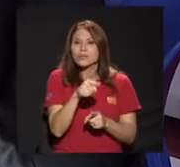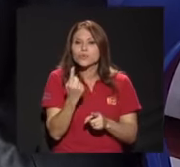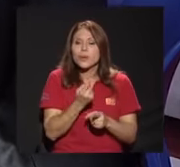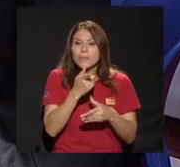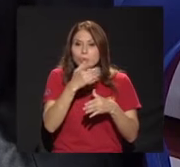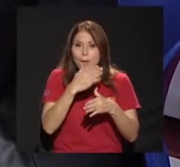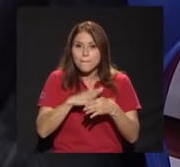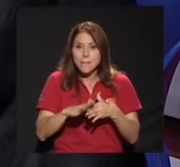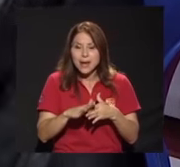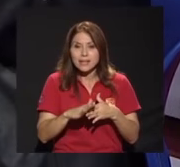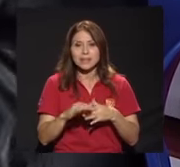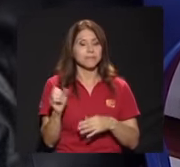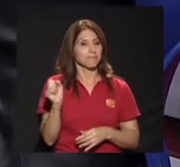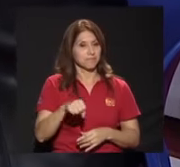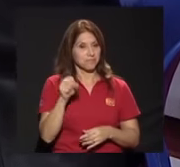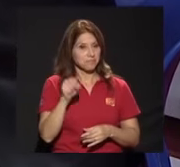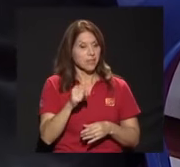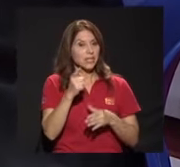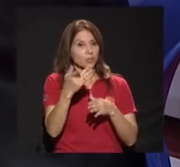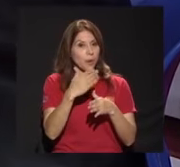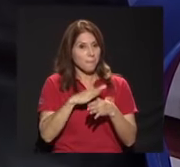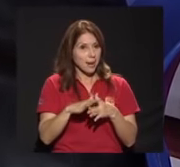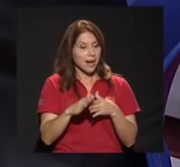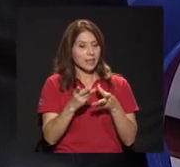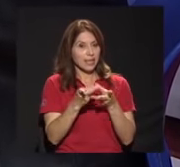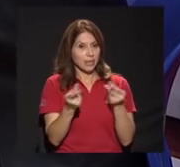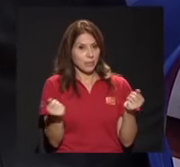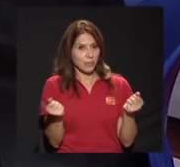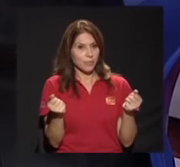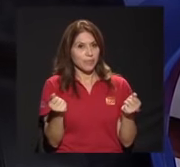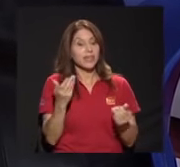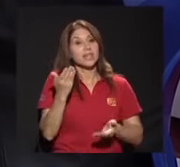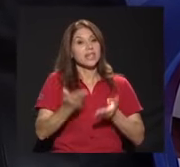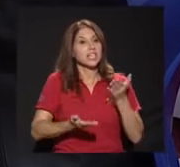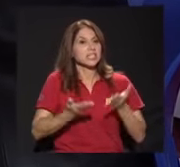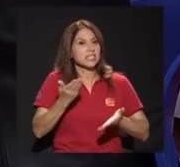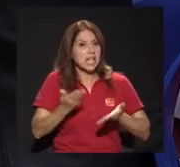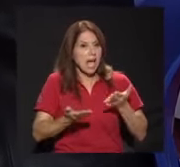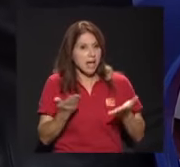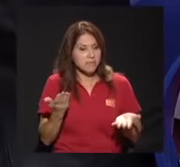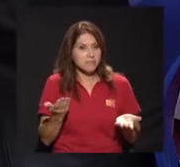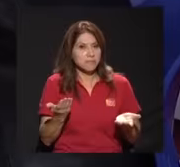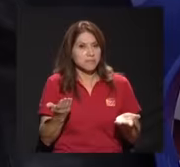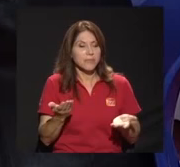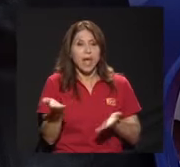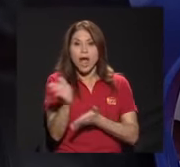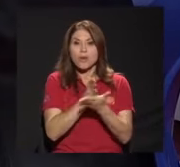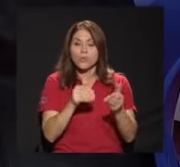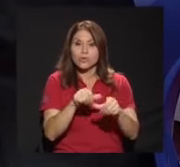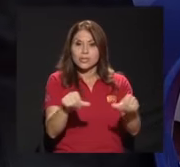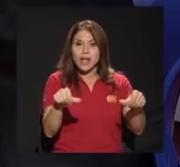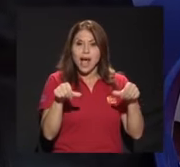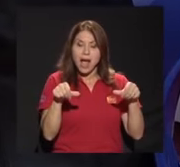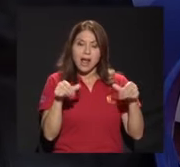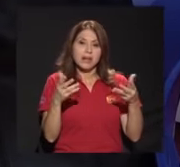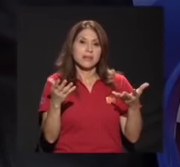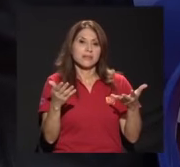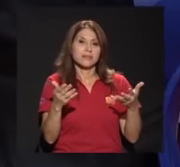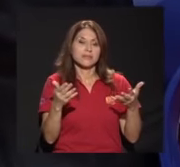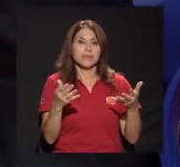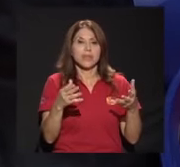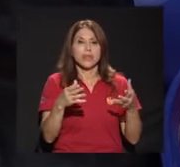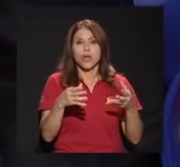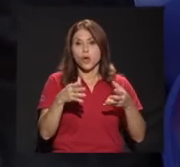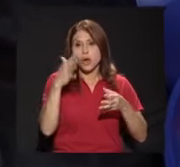Es una parte. Es una parte. Es una parte. Y quizá, digamos, haya sectores que consideran que